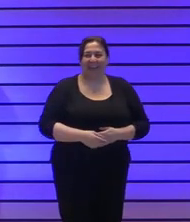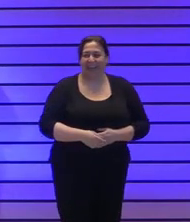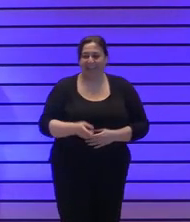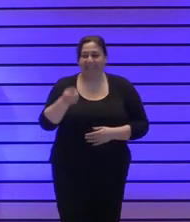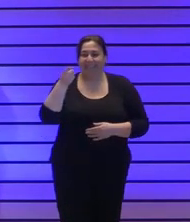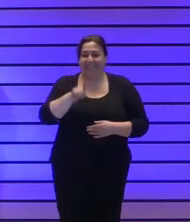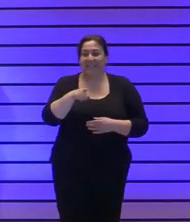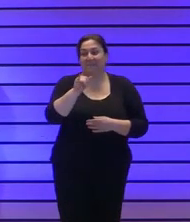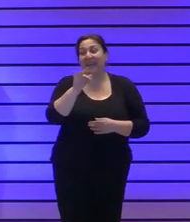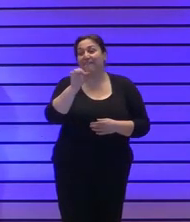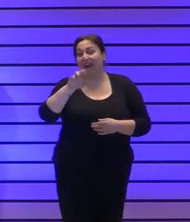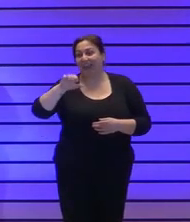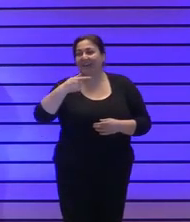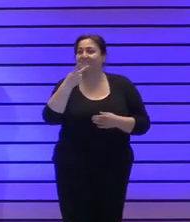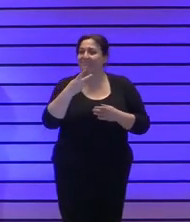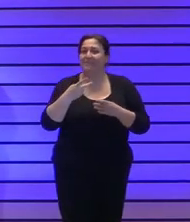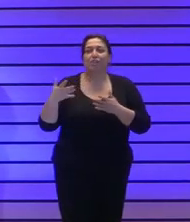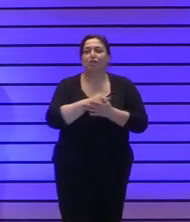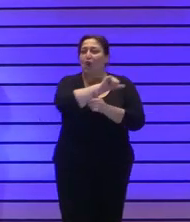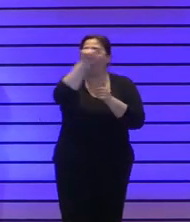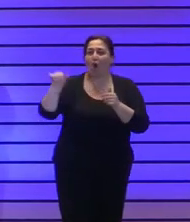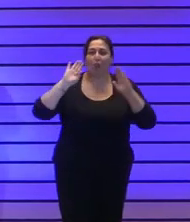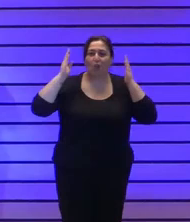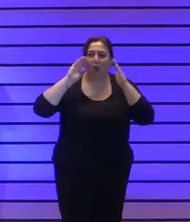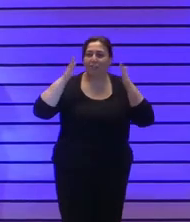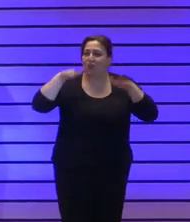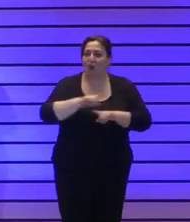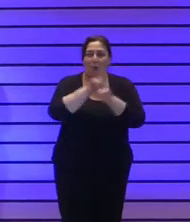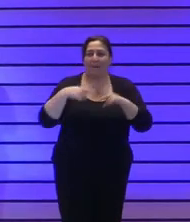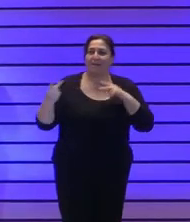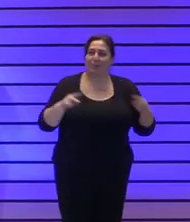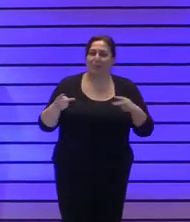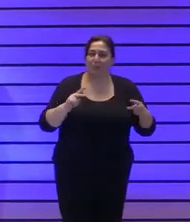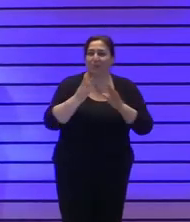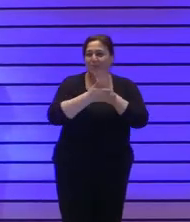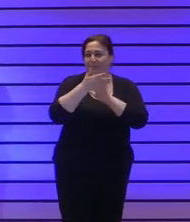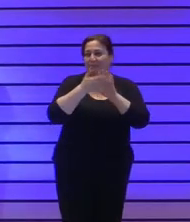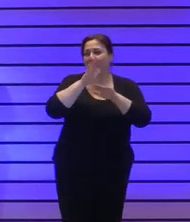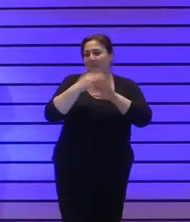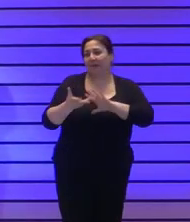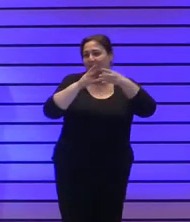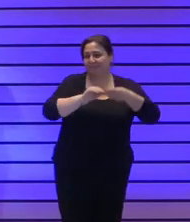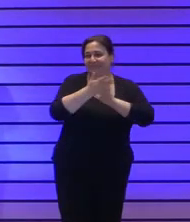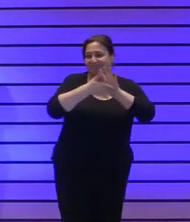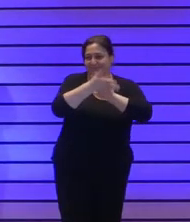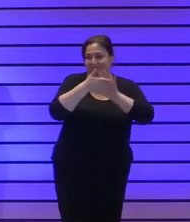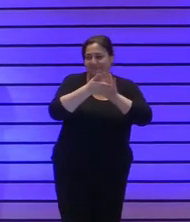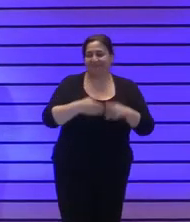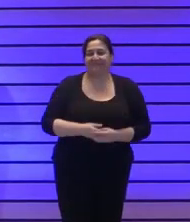Y a Fara, que nos han estado todo el congreso sin parar traduciendo lenguaje de signos.